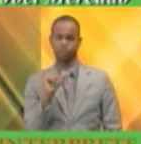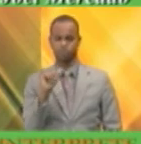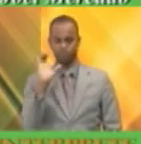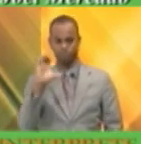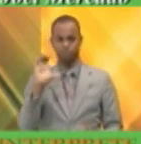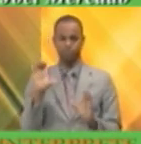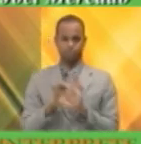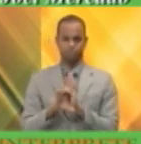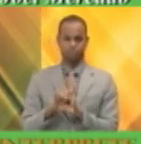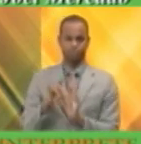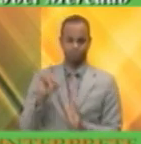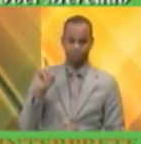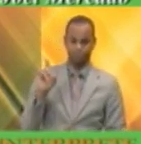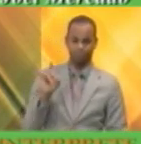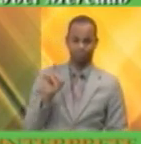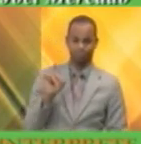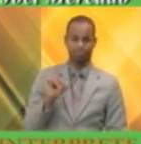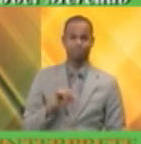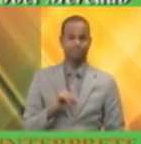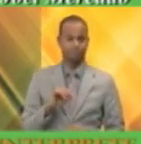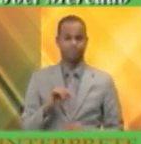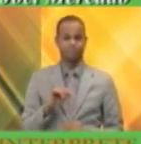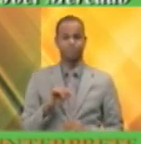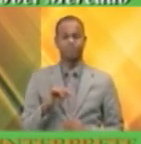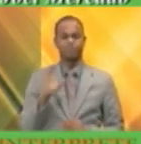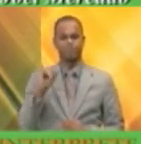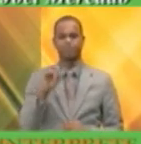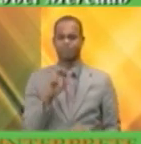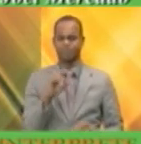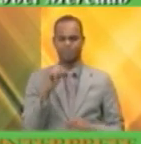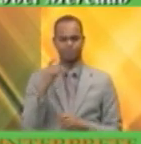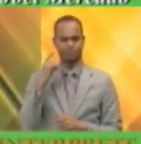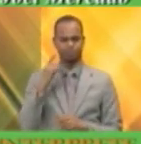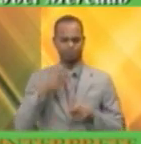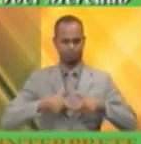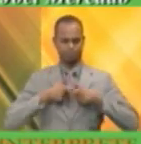Ronnie, sí, 2011. ¿No? Ronnie Minier, 2011, medalla de plata.